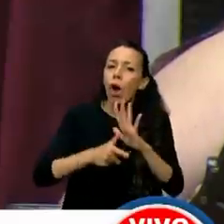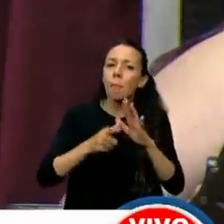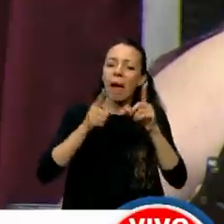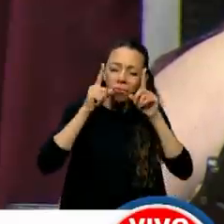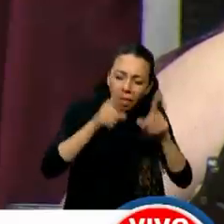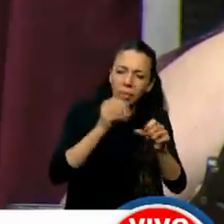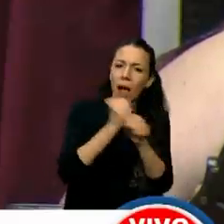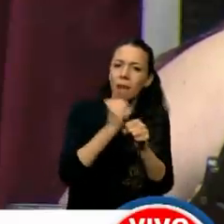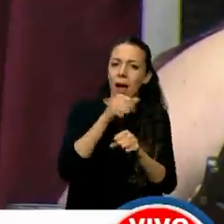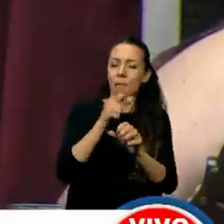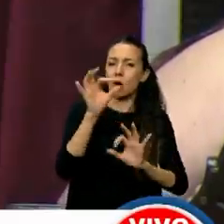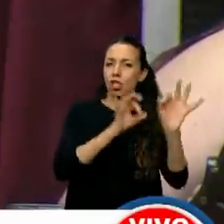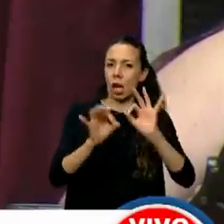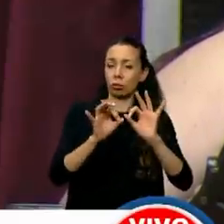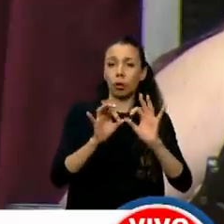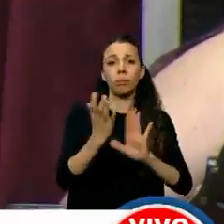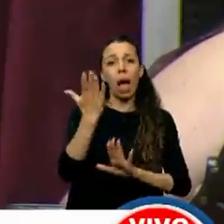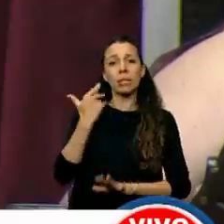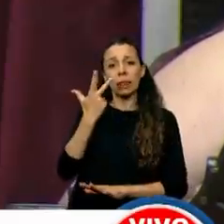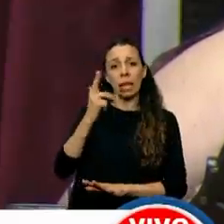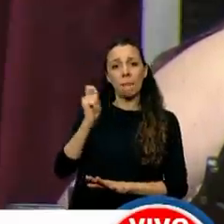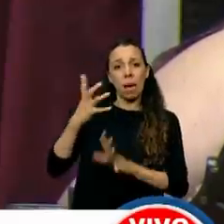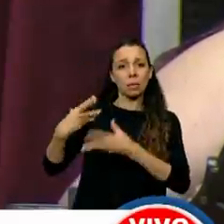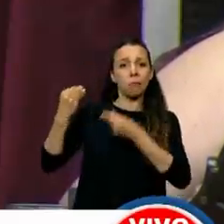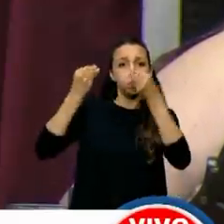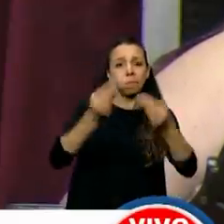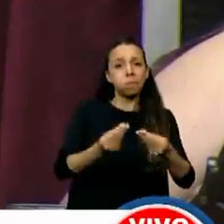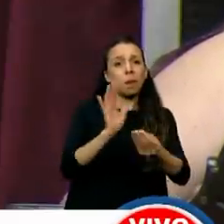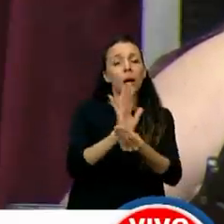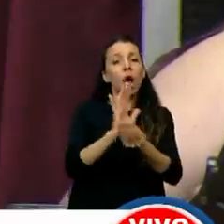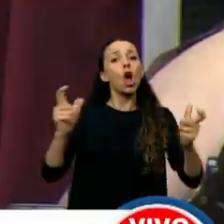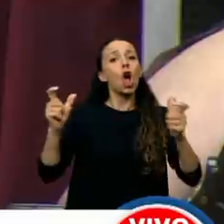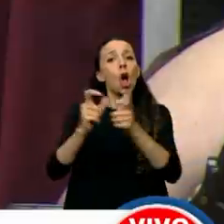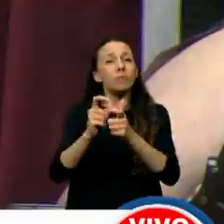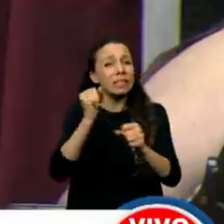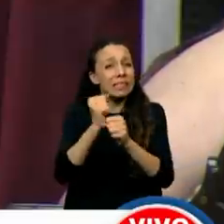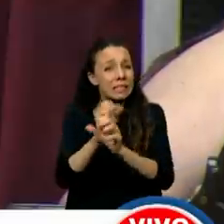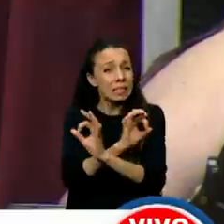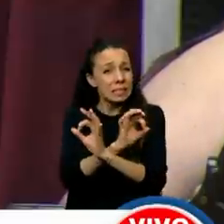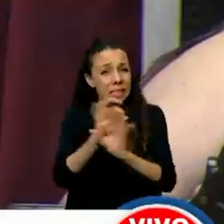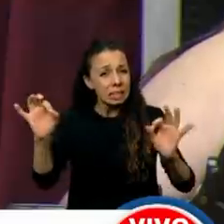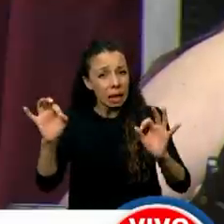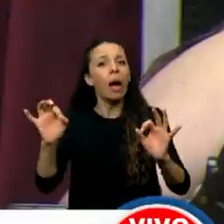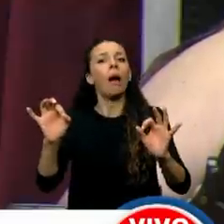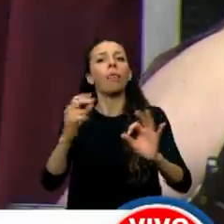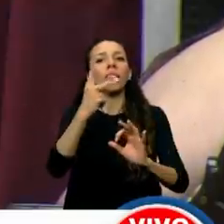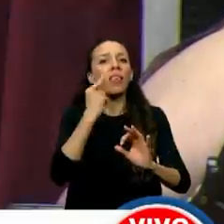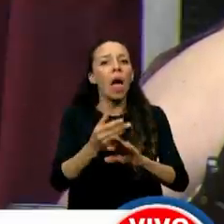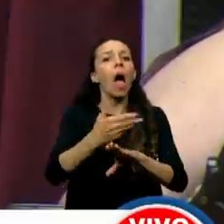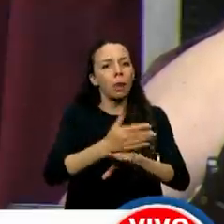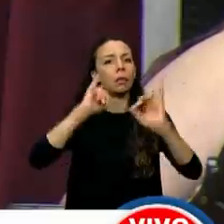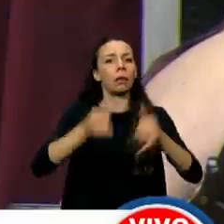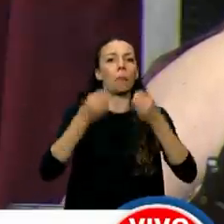presentado hace tres meses y dormido en comisión hasta tener tres días de discusión